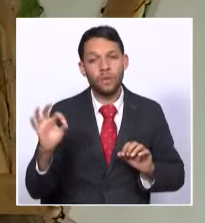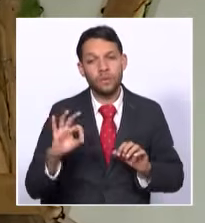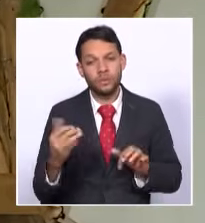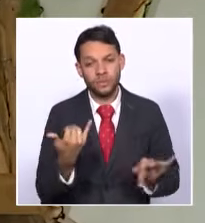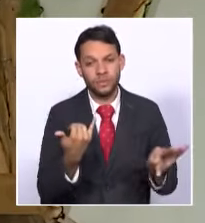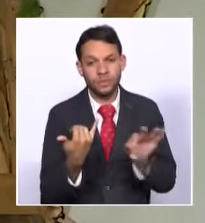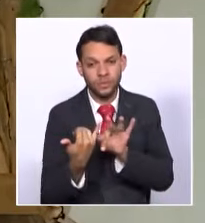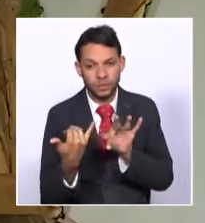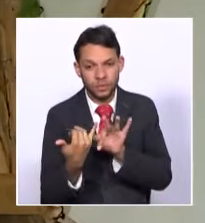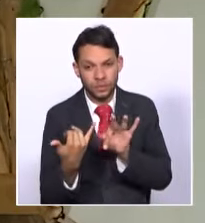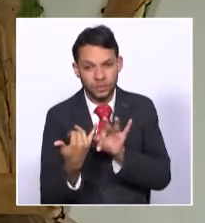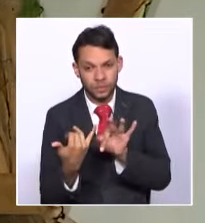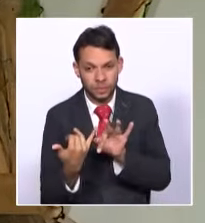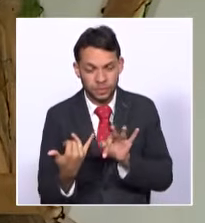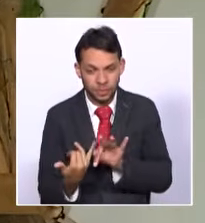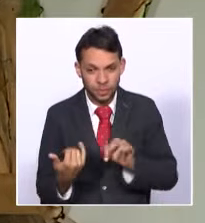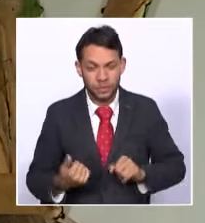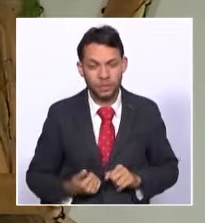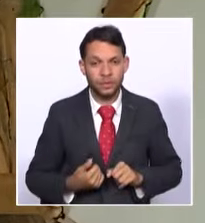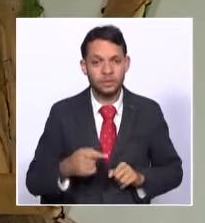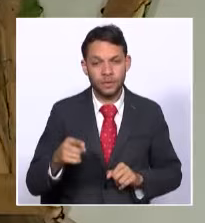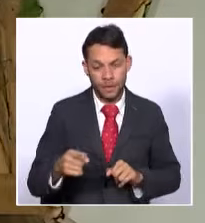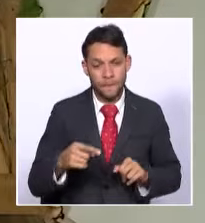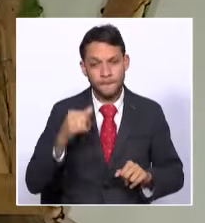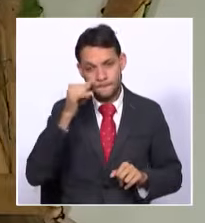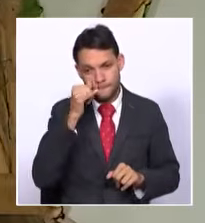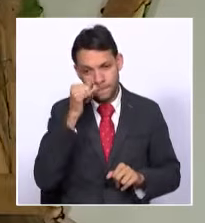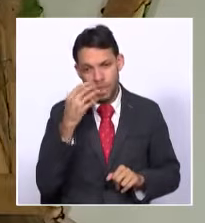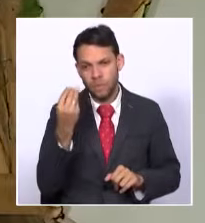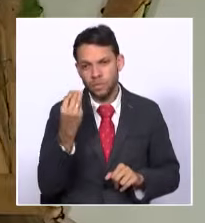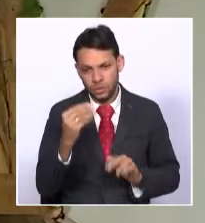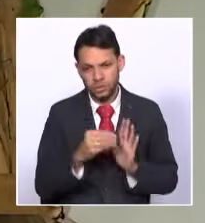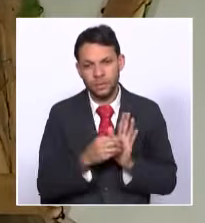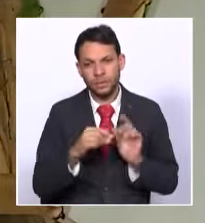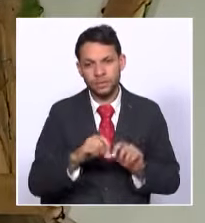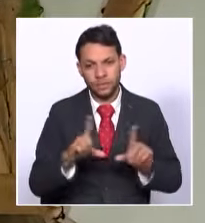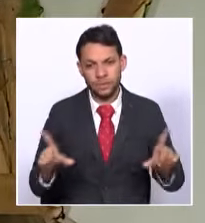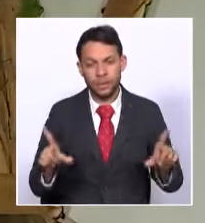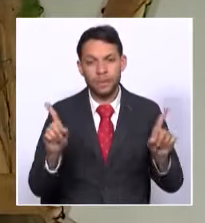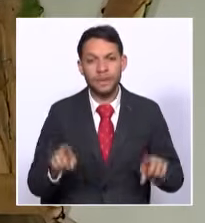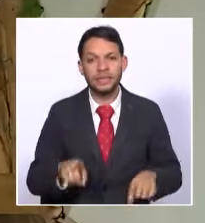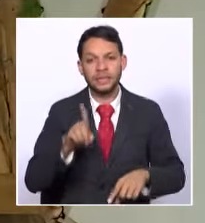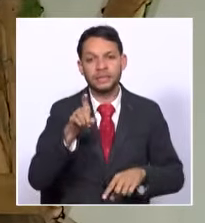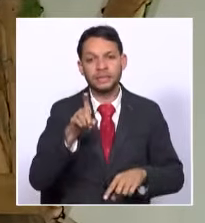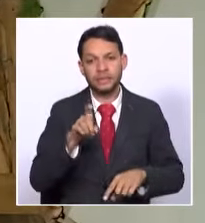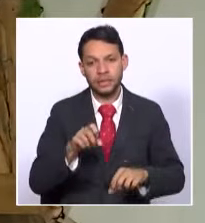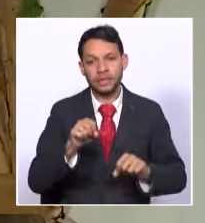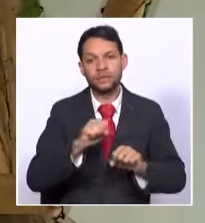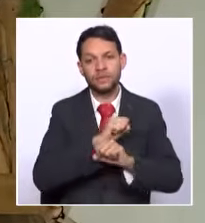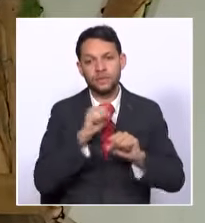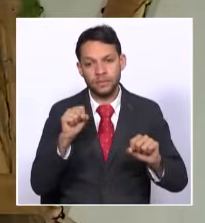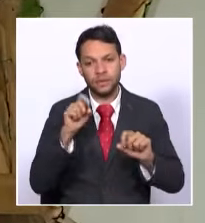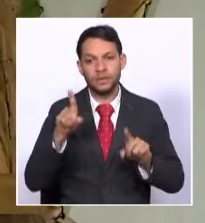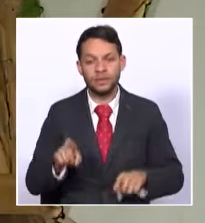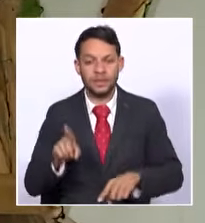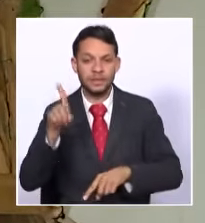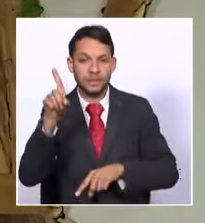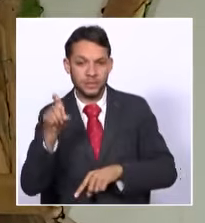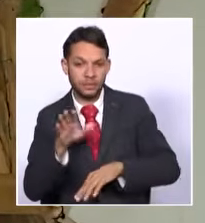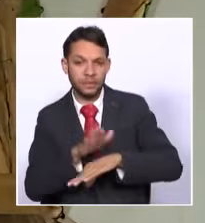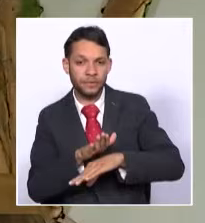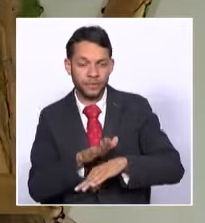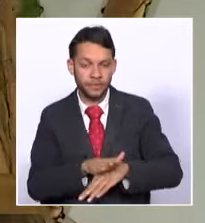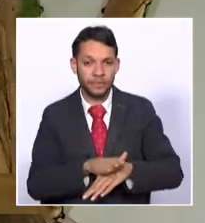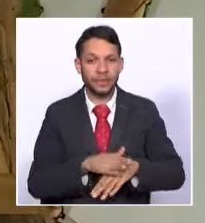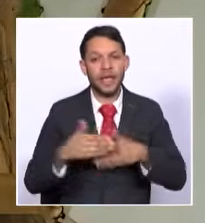YouTube Jorge Enrique Rojas Quiseno, donde están grabados todos nuestros programas, y no olviden 6 de la mañana y 6 de la tarde en Telecafé, en Teleislas a la 1 de la